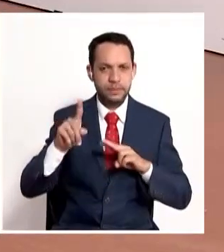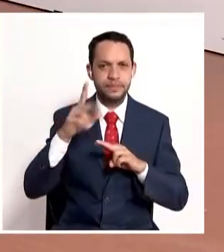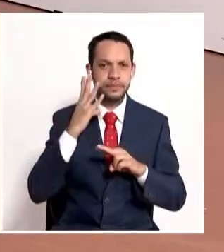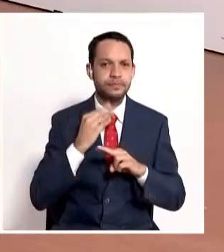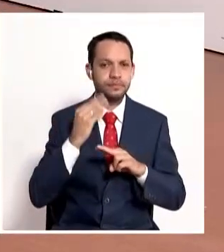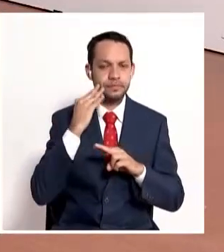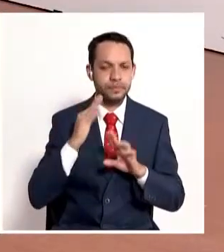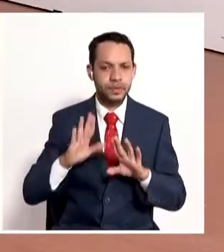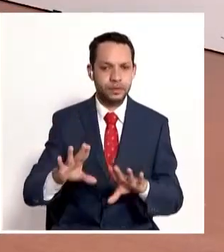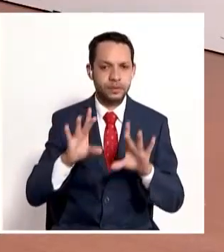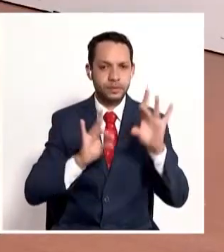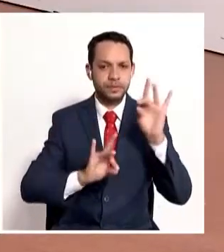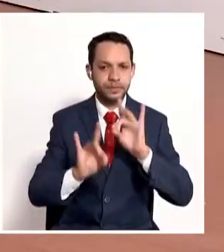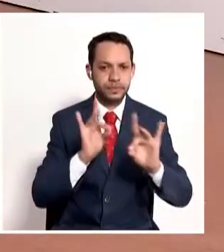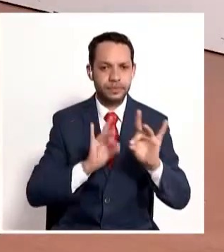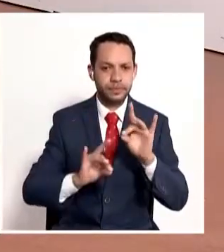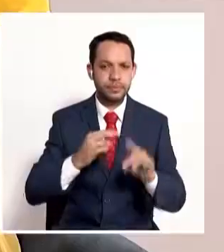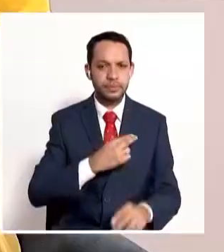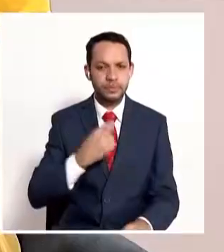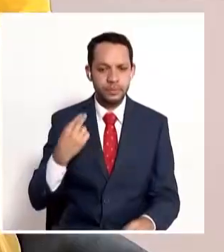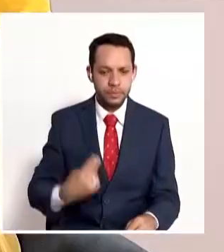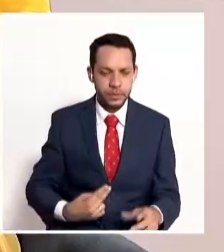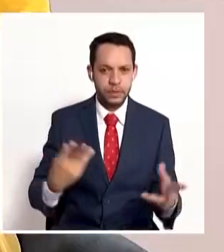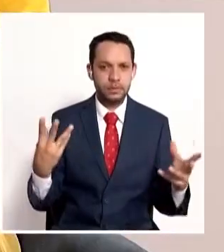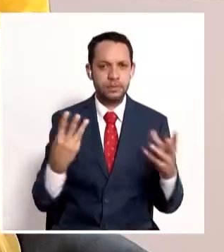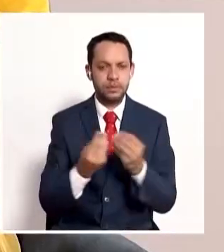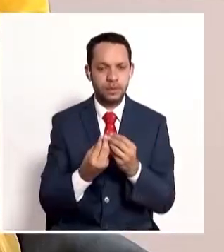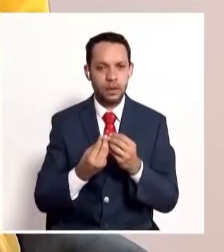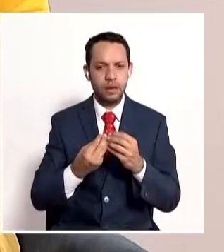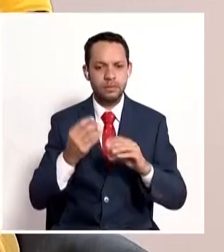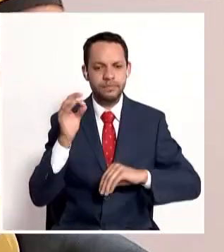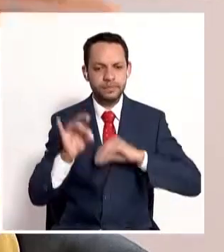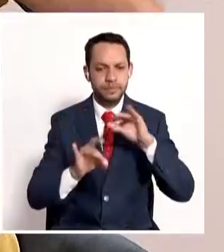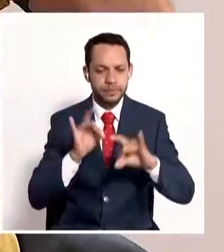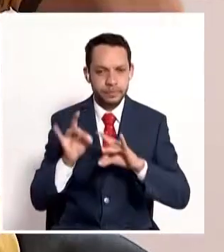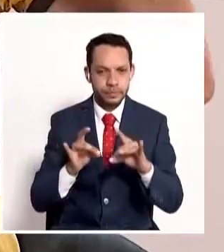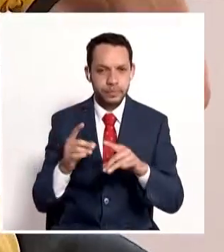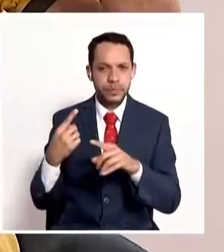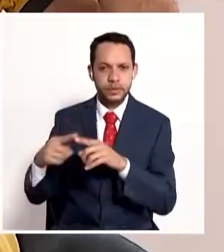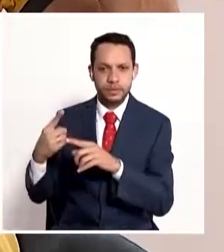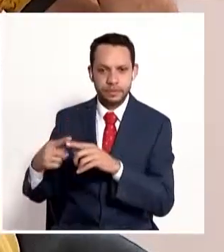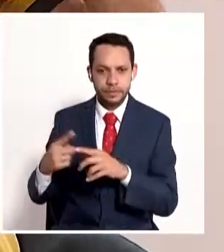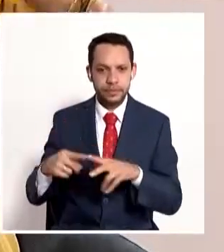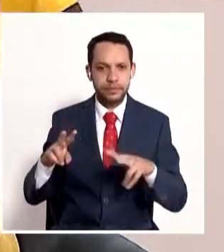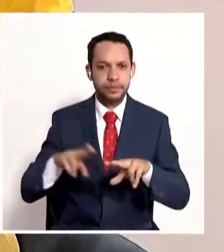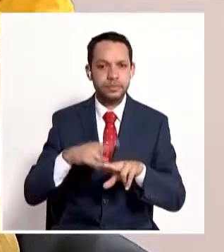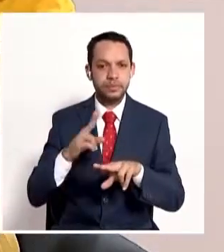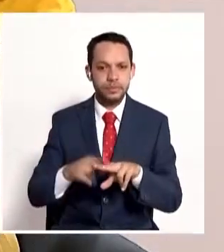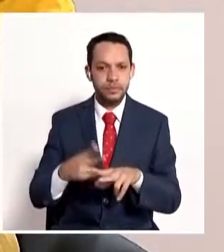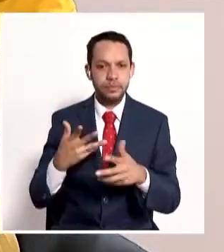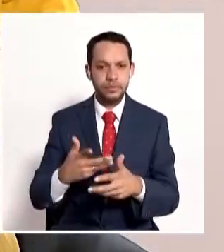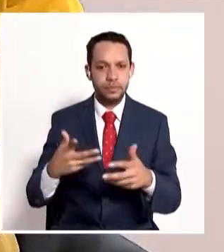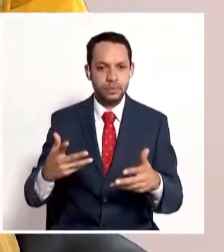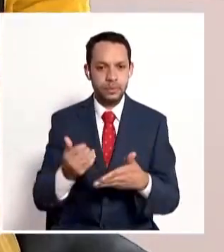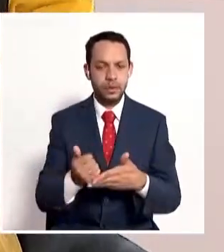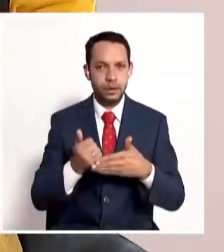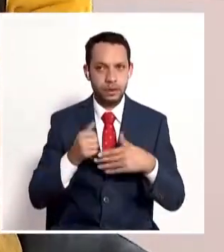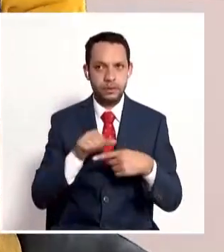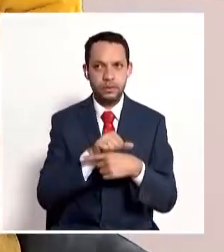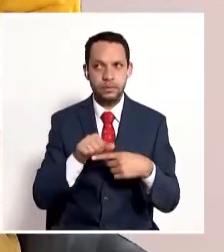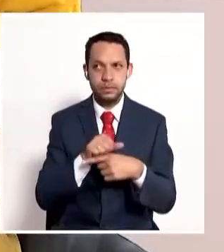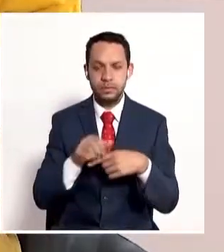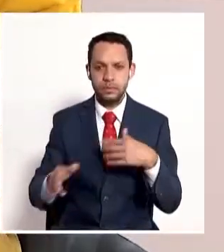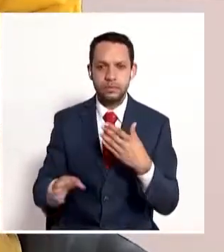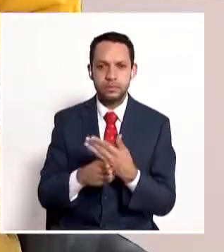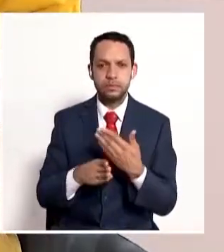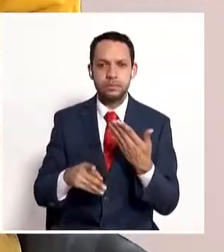china en osteopatía en acupuntura en todos los aspectos de integrales de la medicina oriental entonces